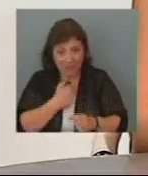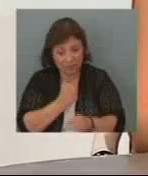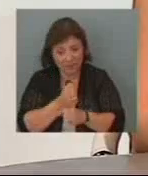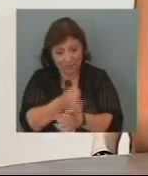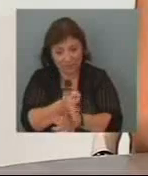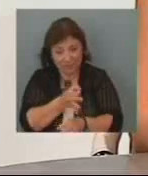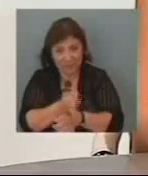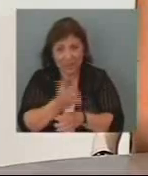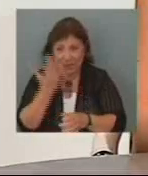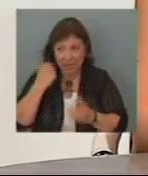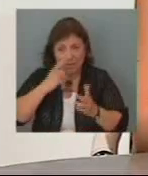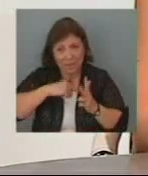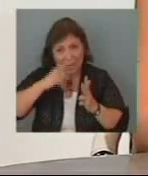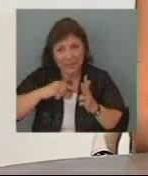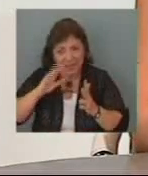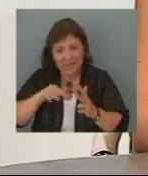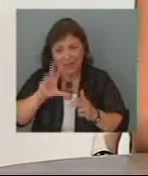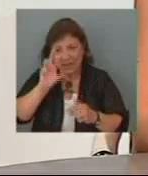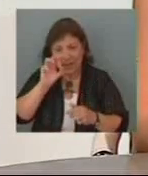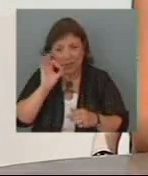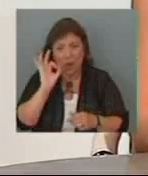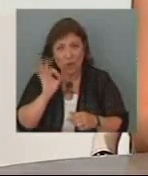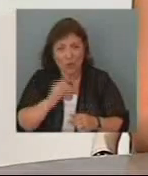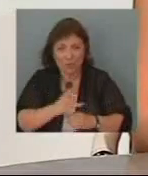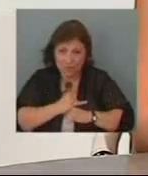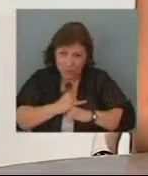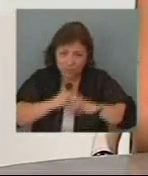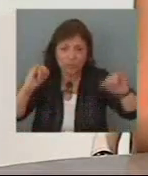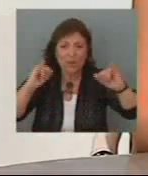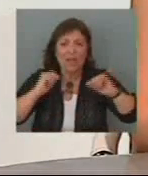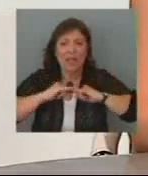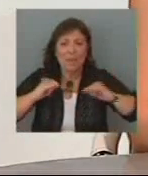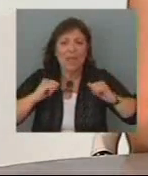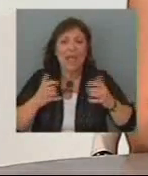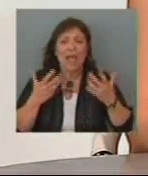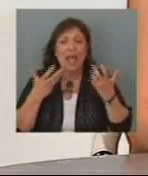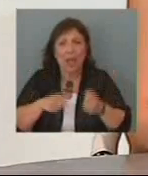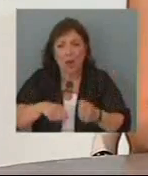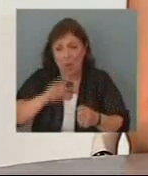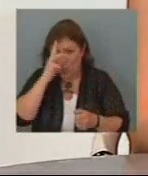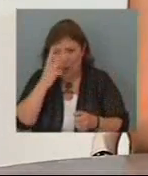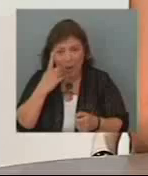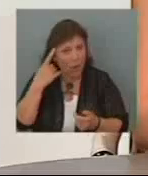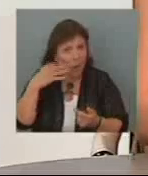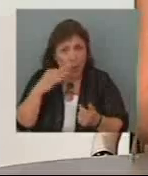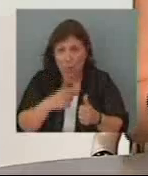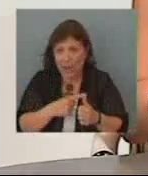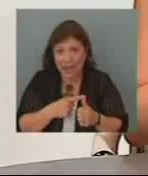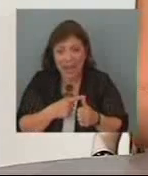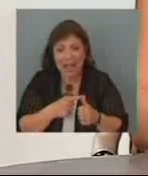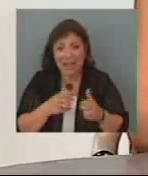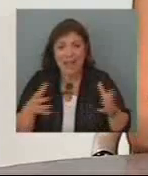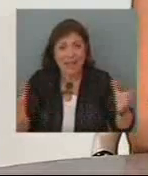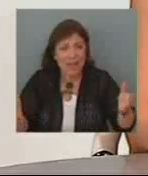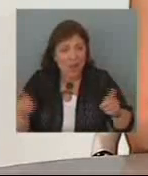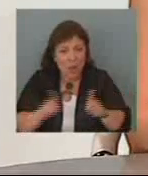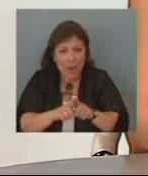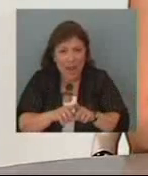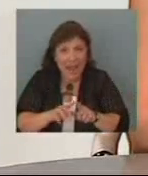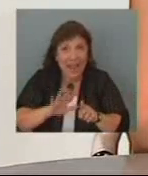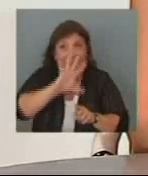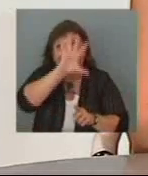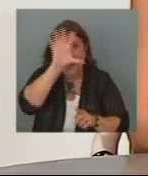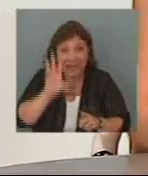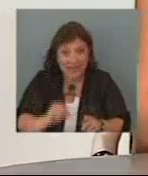hace ya un par de meses, concretamente el 30 de octubre, lanzamos una campaña solidaria en Uruguay, la única que existe a nivel de la región,